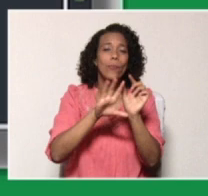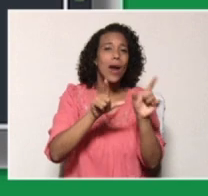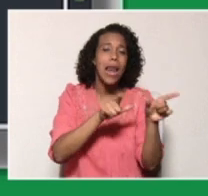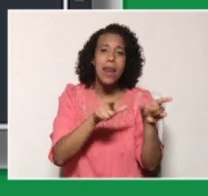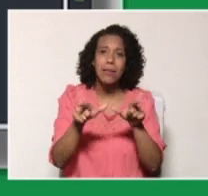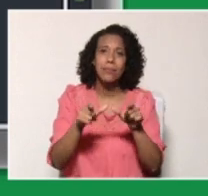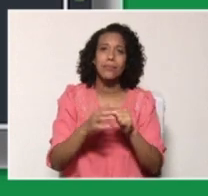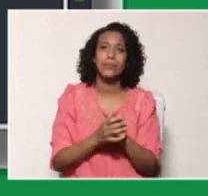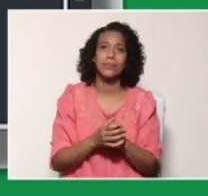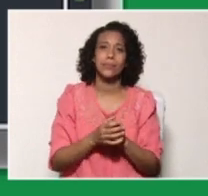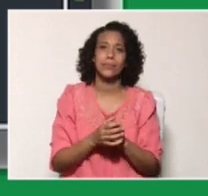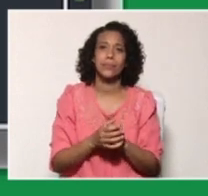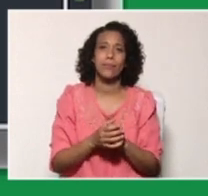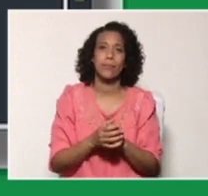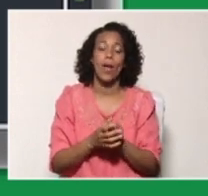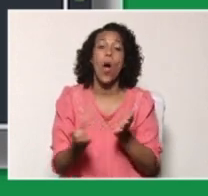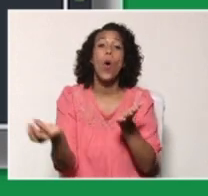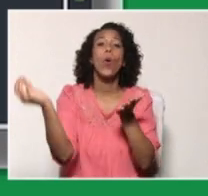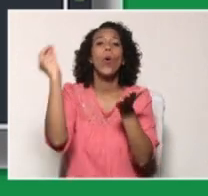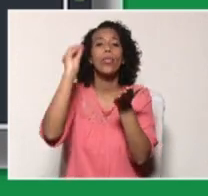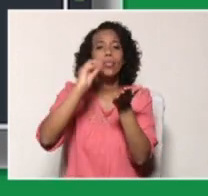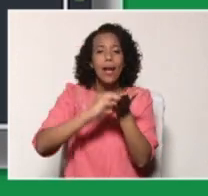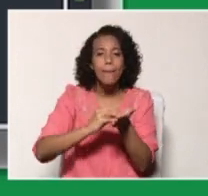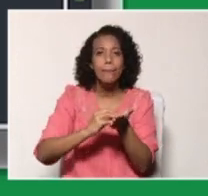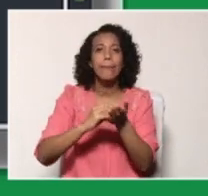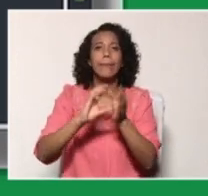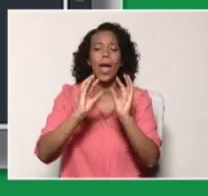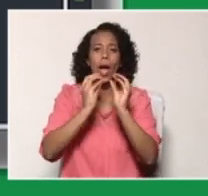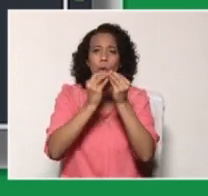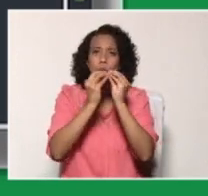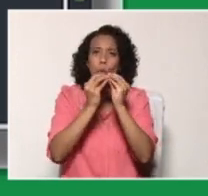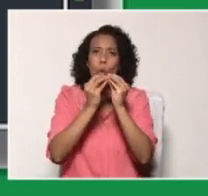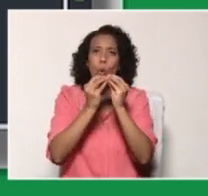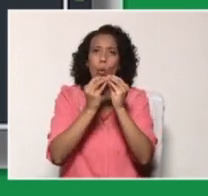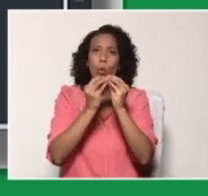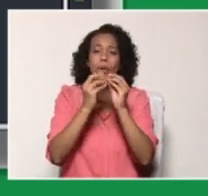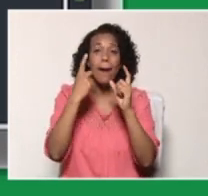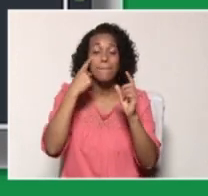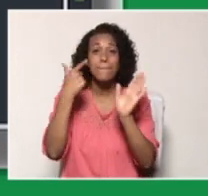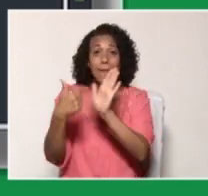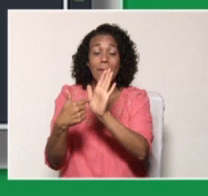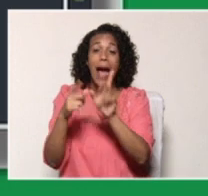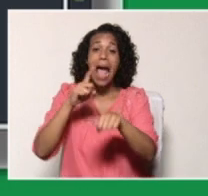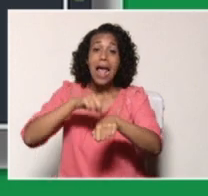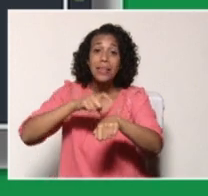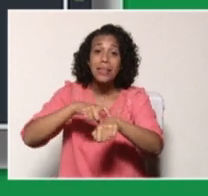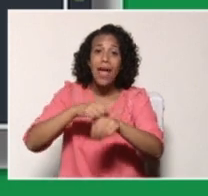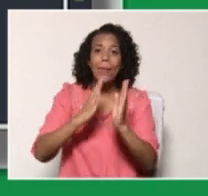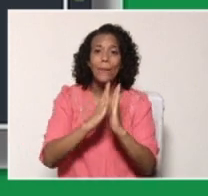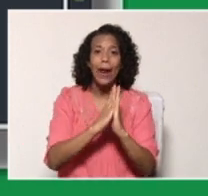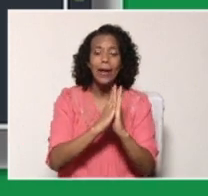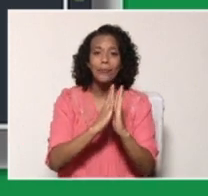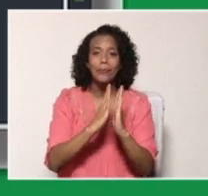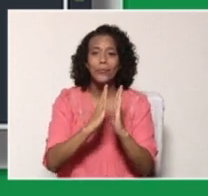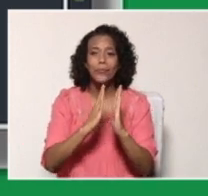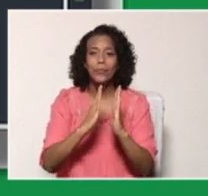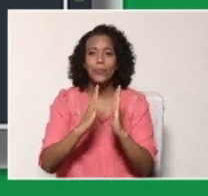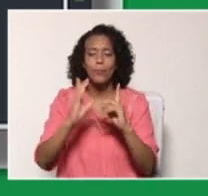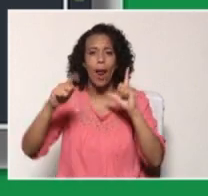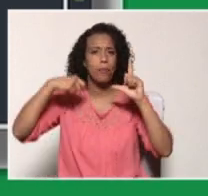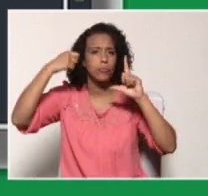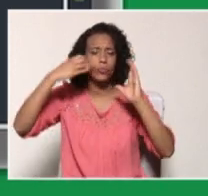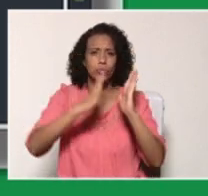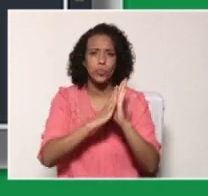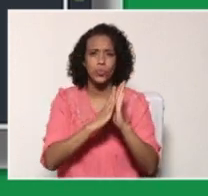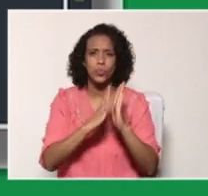colocar. Volvemos a hacer lo mismo, la redimensionamos para darle el tiempo necesario y